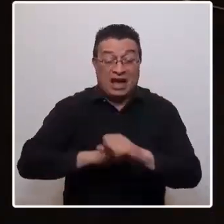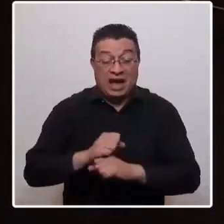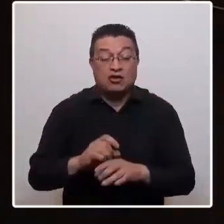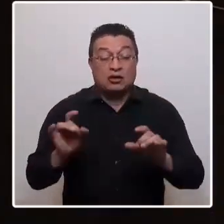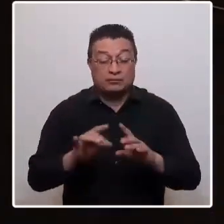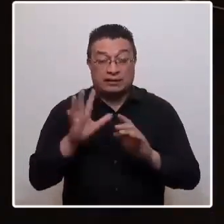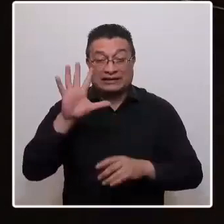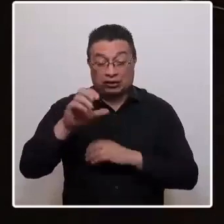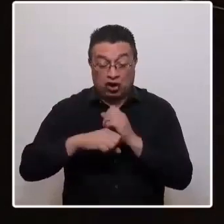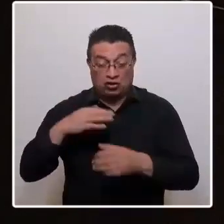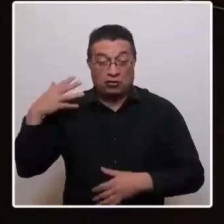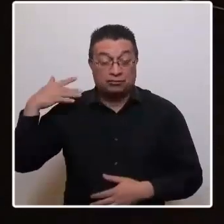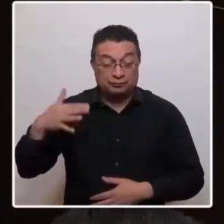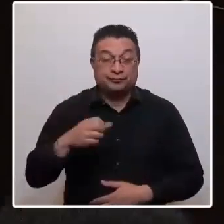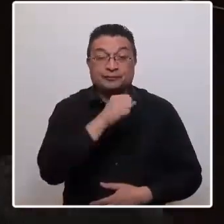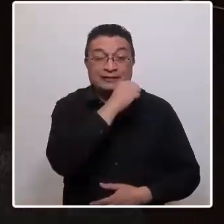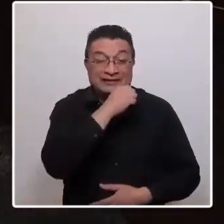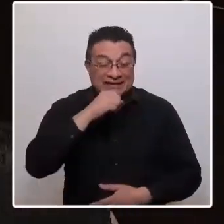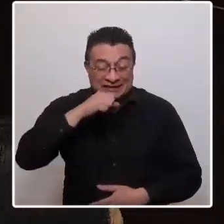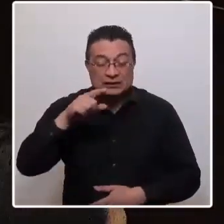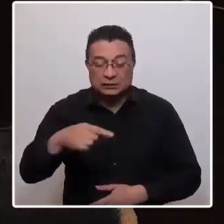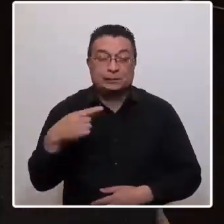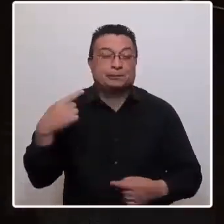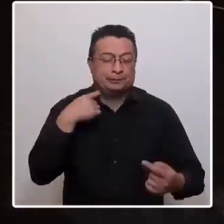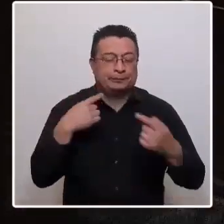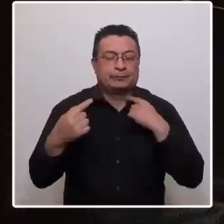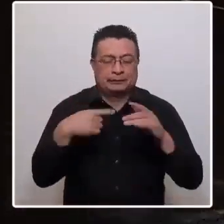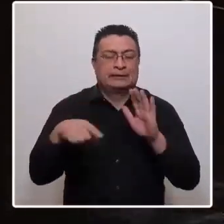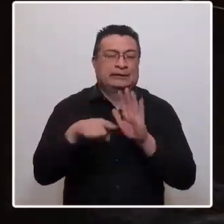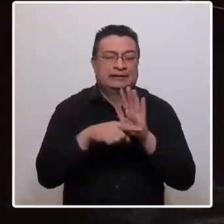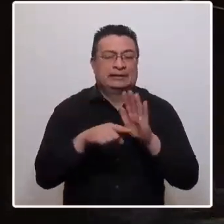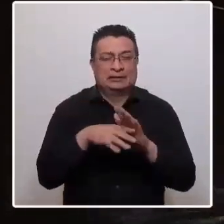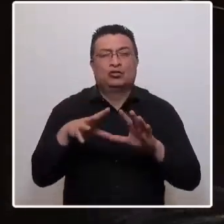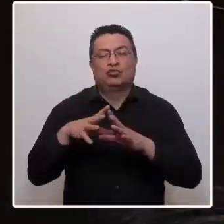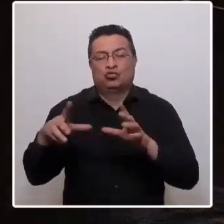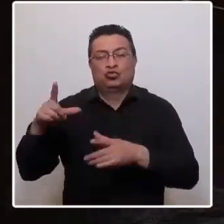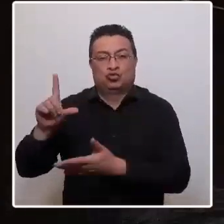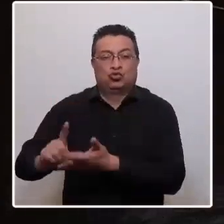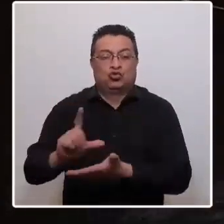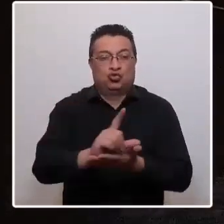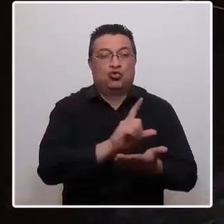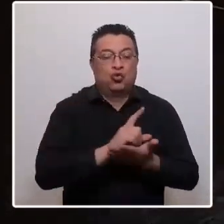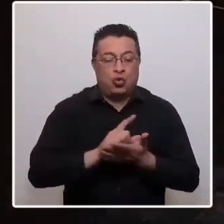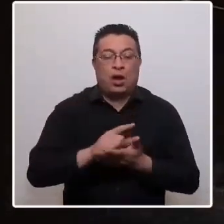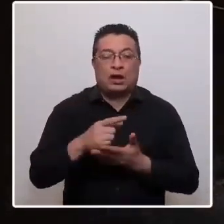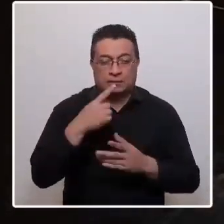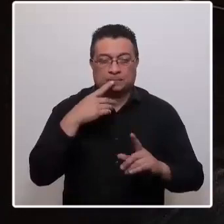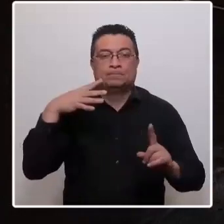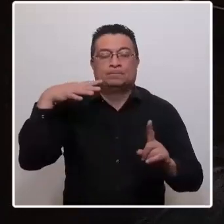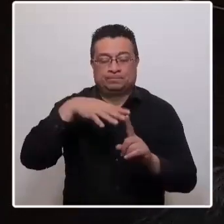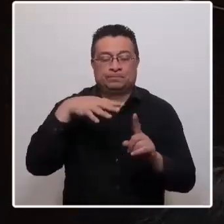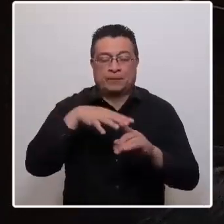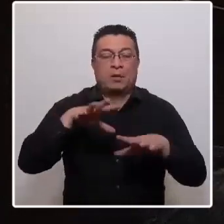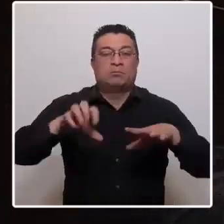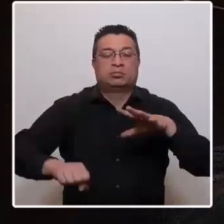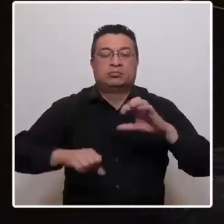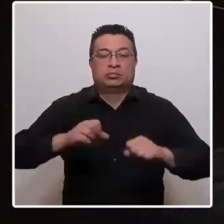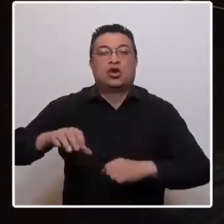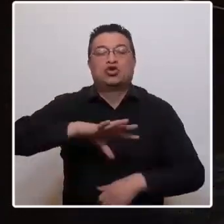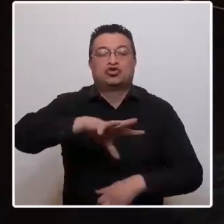últimos 5, la sequía ha causado severas consecuencias en múltiples sectores, que han sido amplificadas por el acaparamiento y el robo de